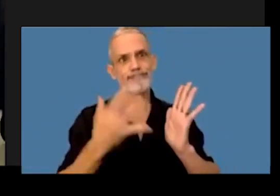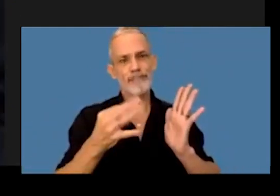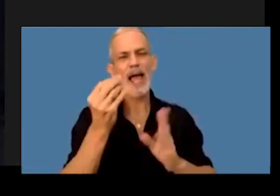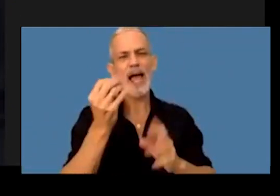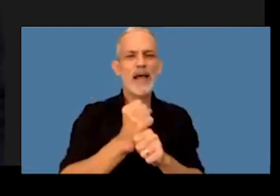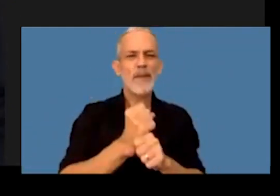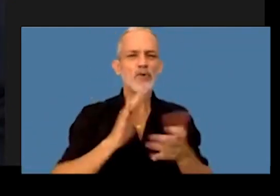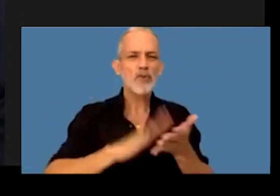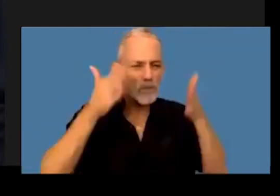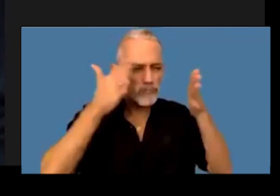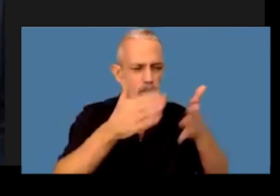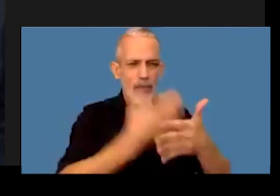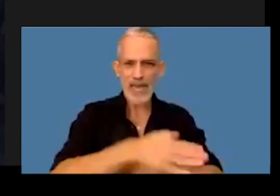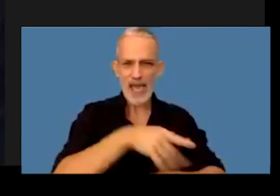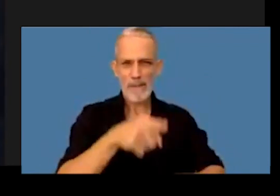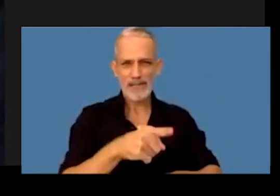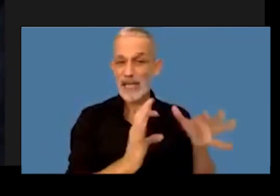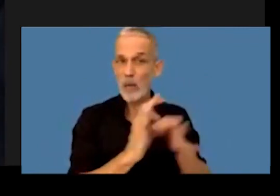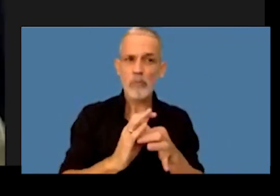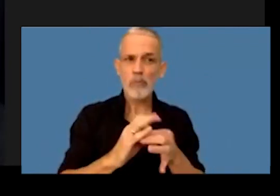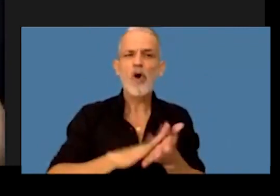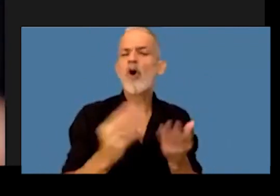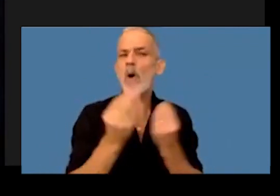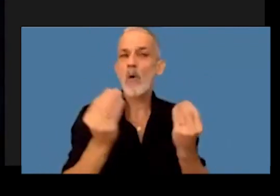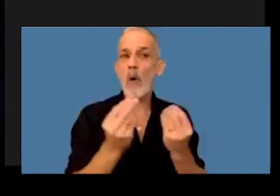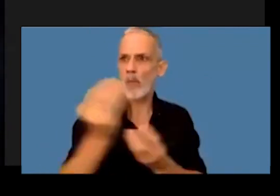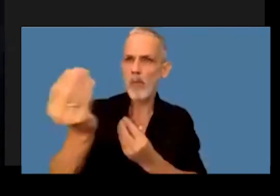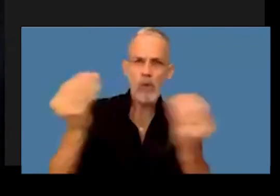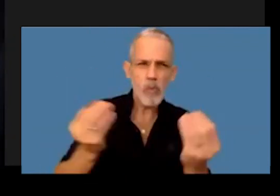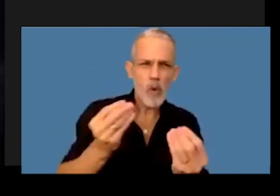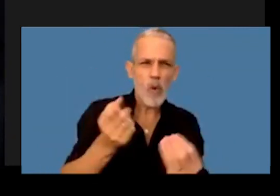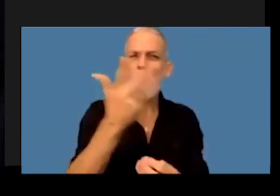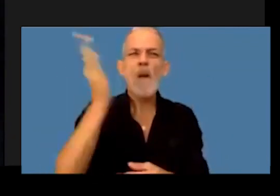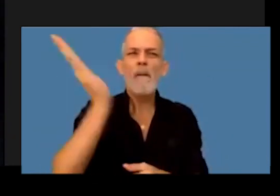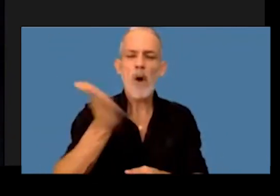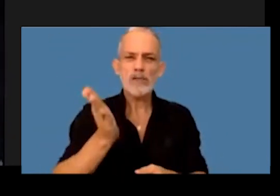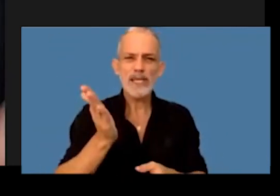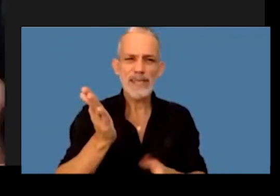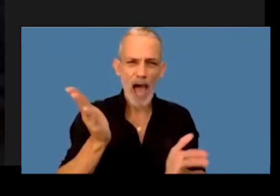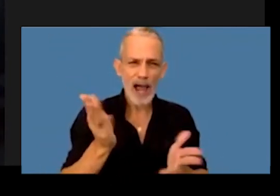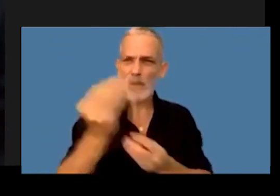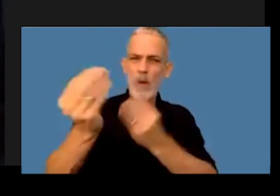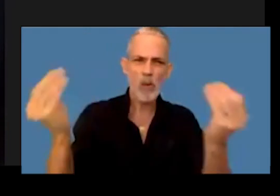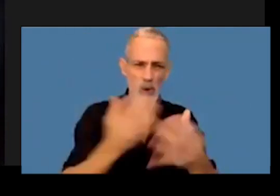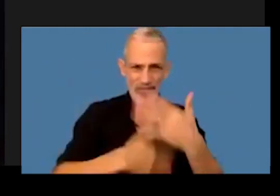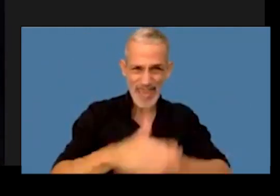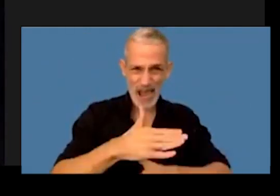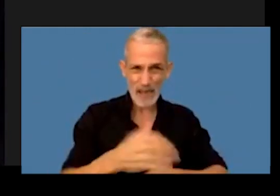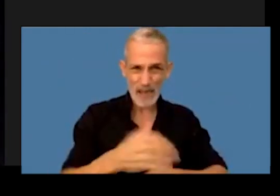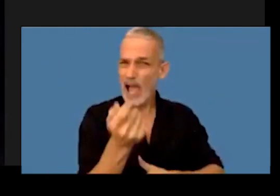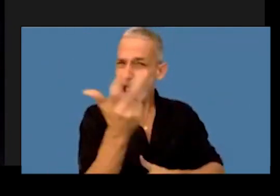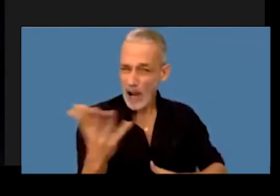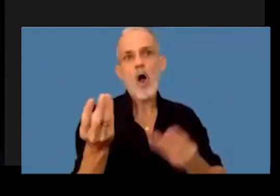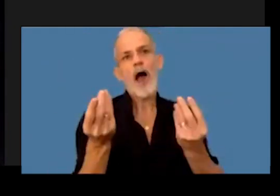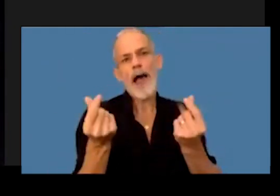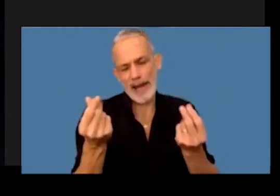que no solo tiene que ver con el cupo laboral en un sentido amplio, en un sentido cuantitativo, pero también cualitativo, que las personas que